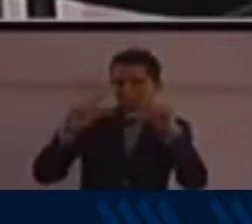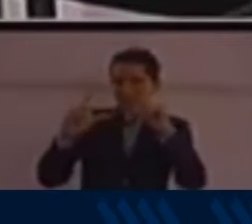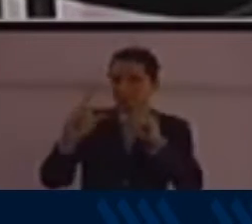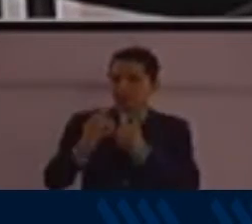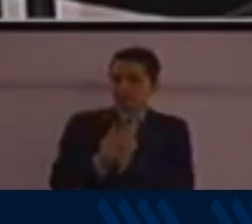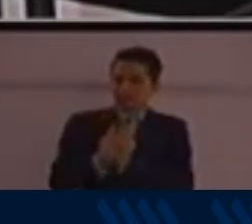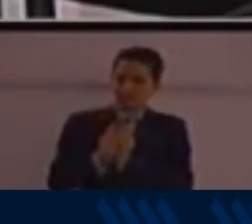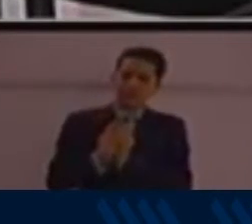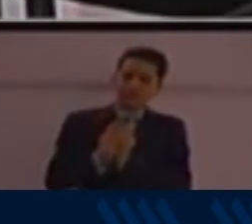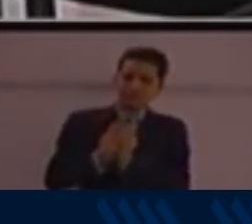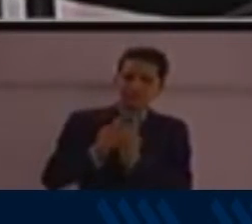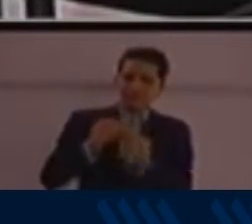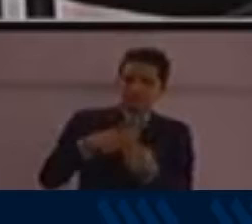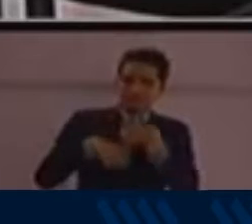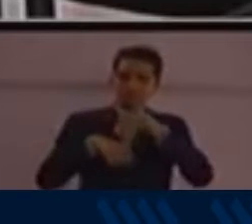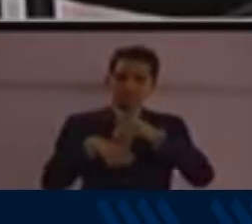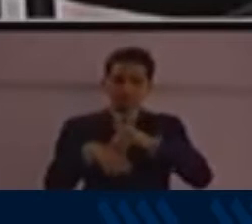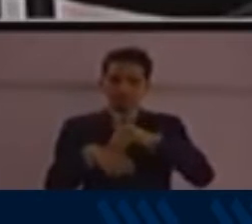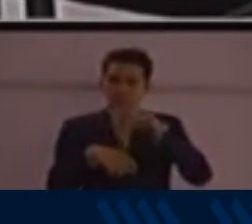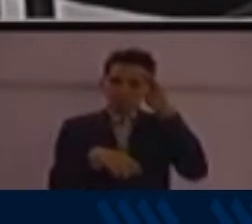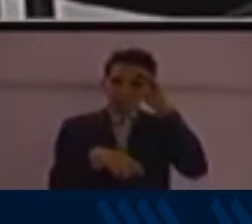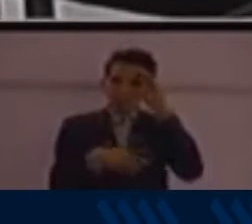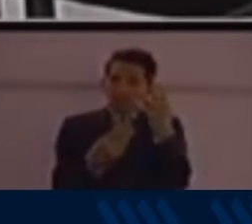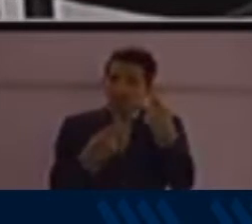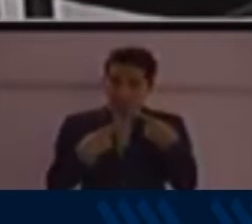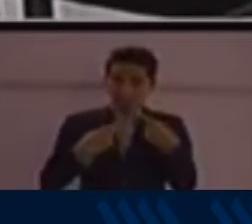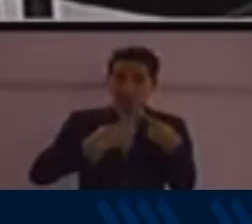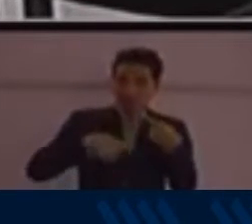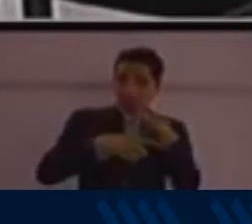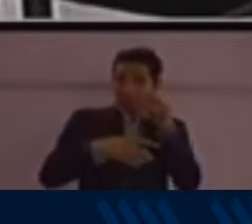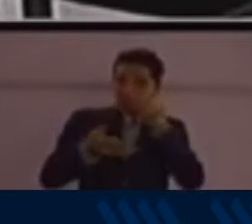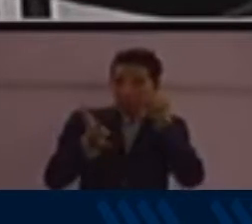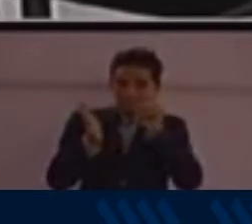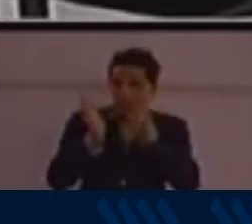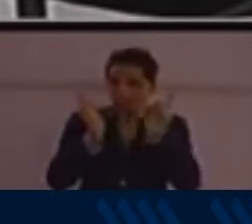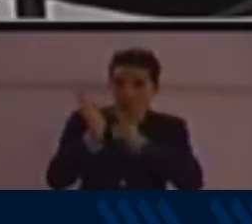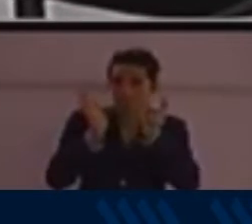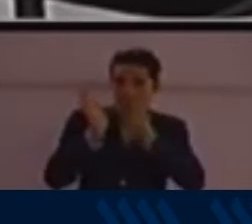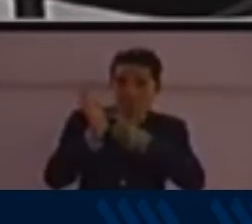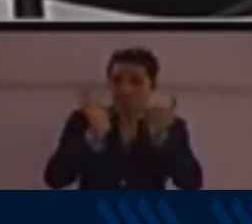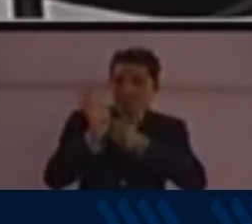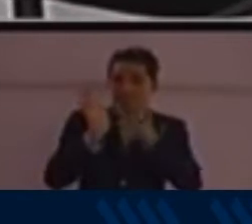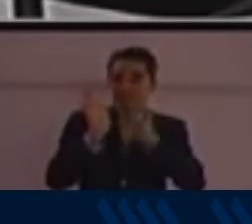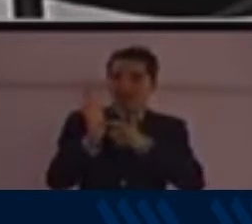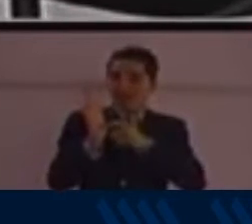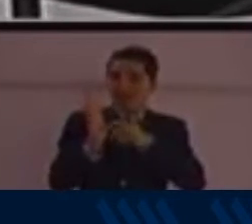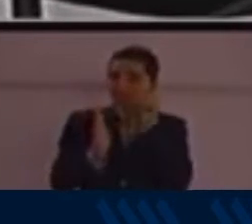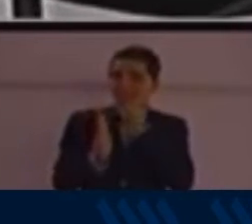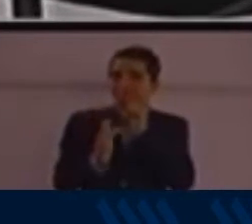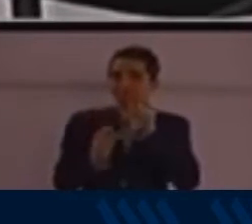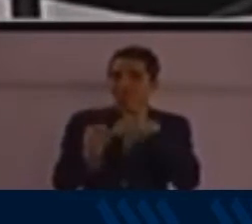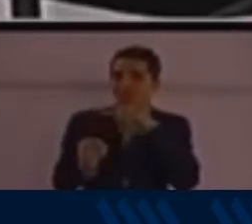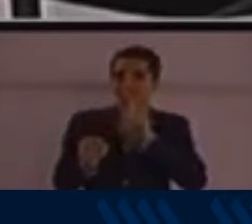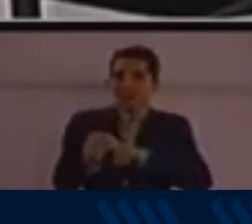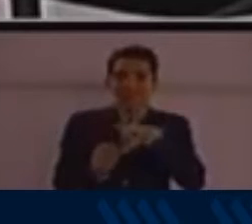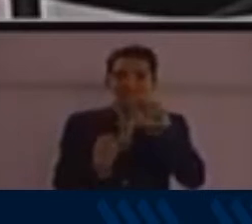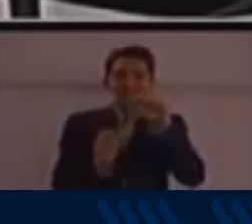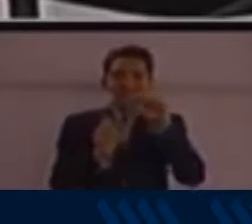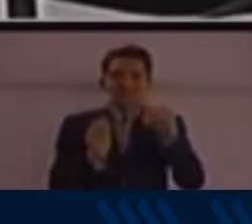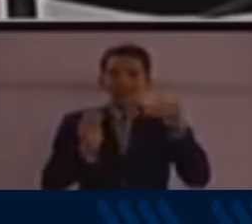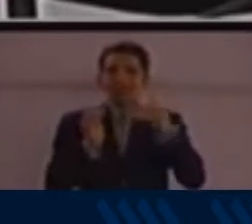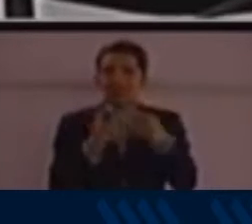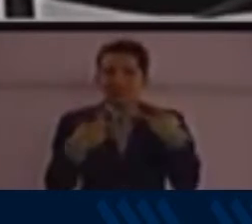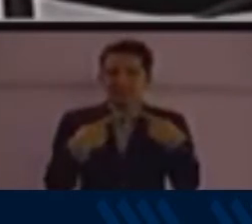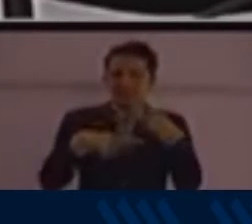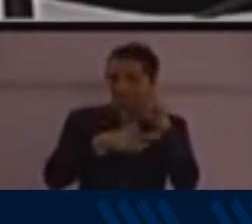incremento del número de consultas de la normalidad que venían de 60.000 consultas